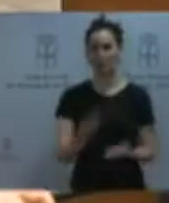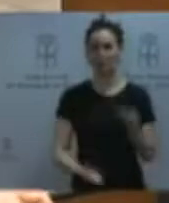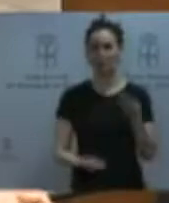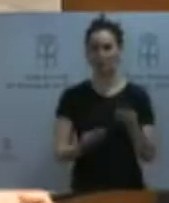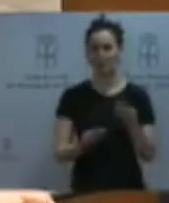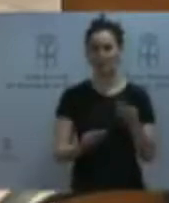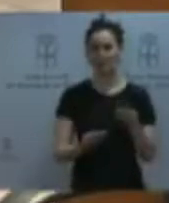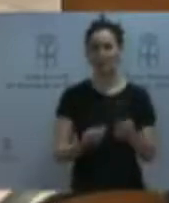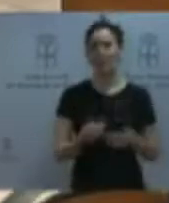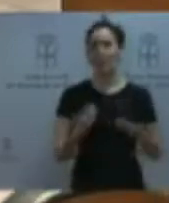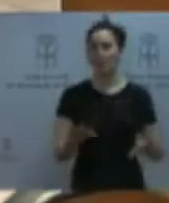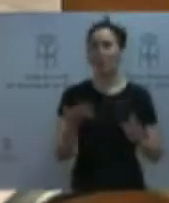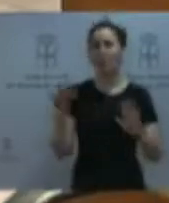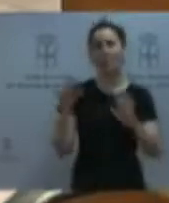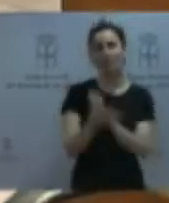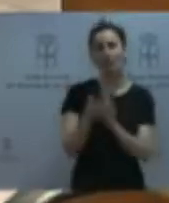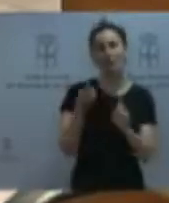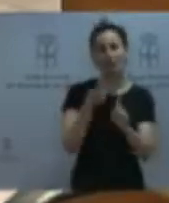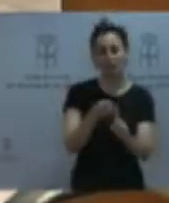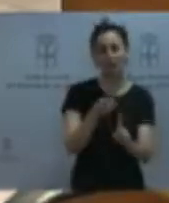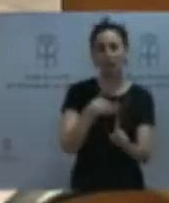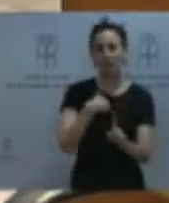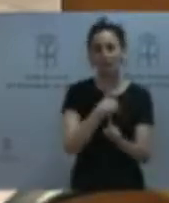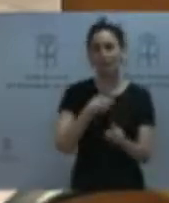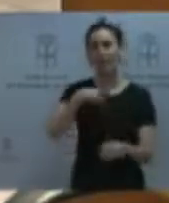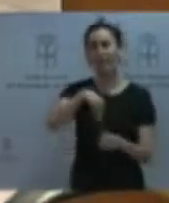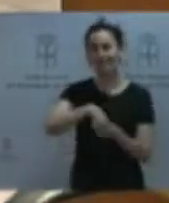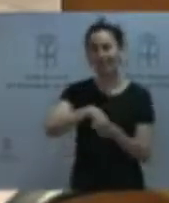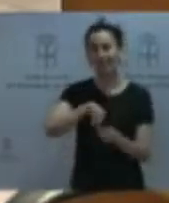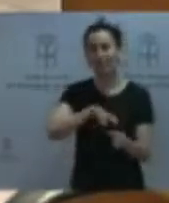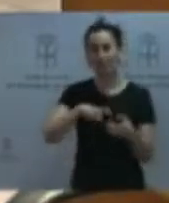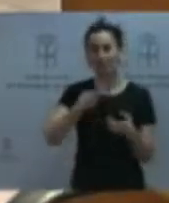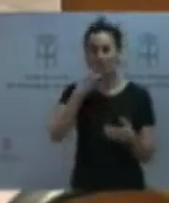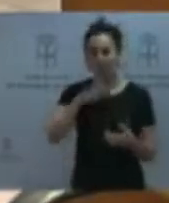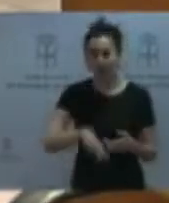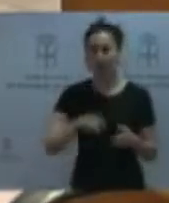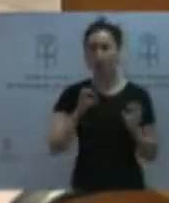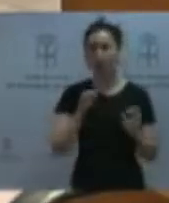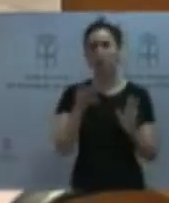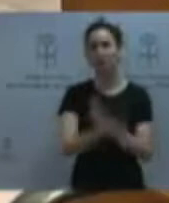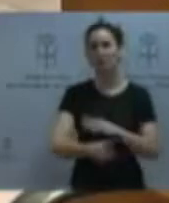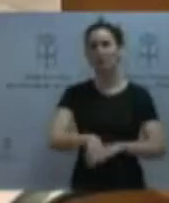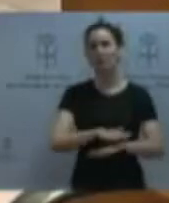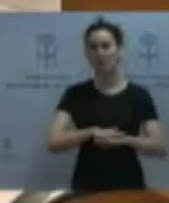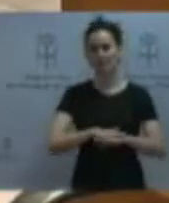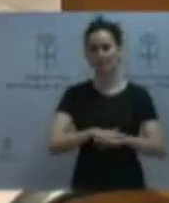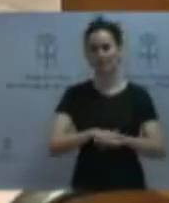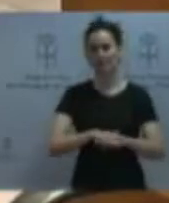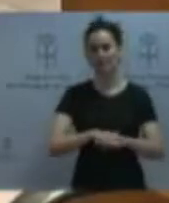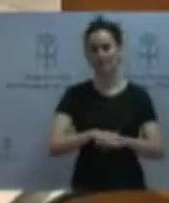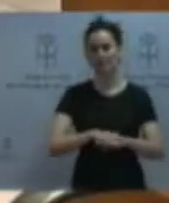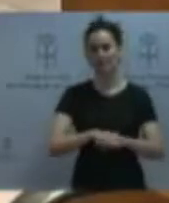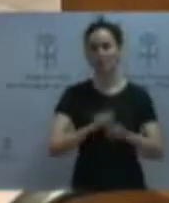funciones, su composición, están definidas en las bases de las respectivas convocatorias, ¿no? En este